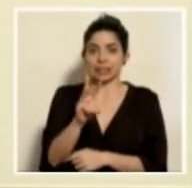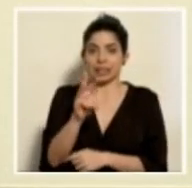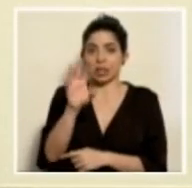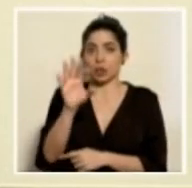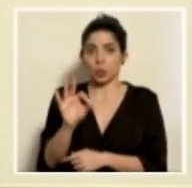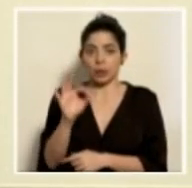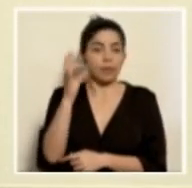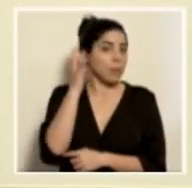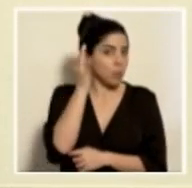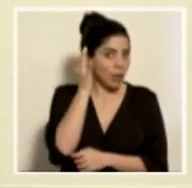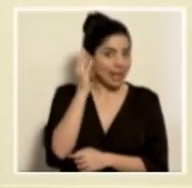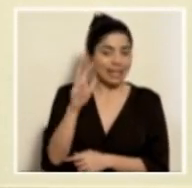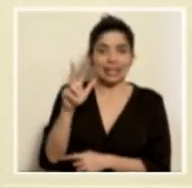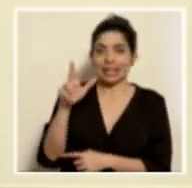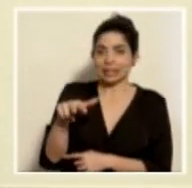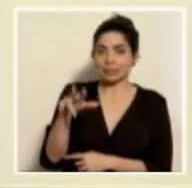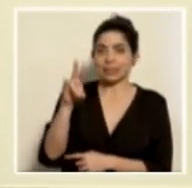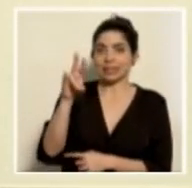2.769 mujeres y